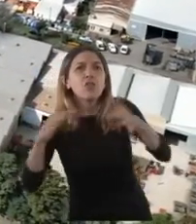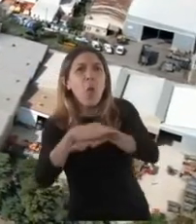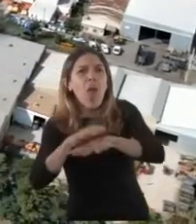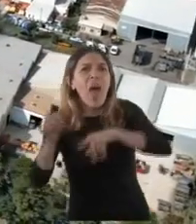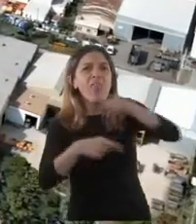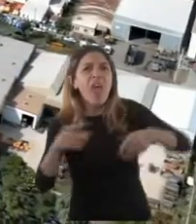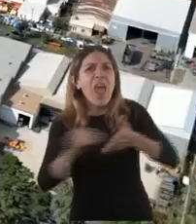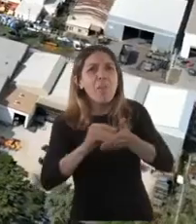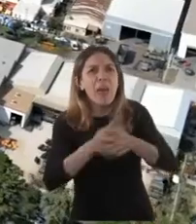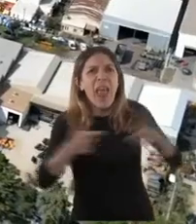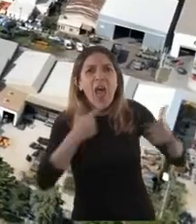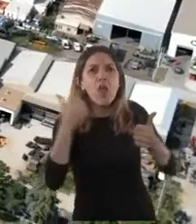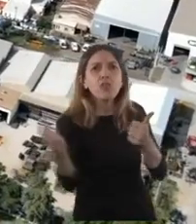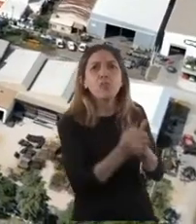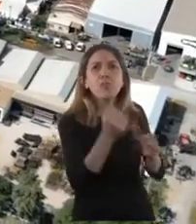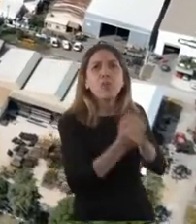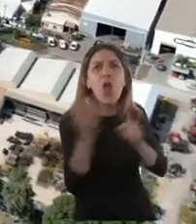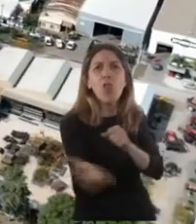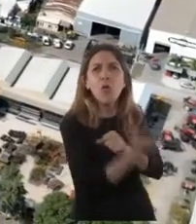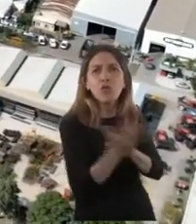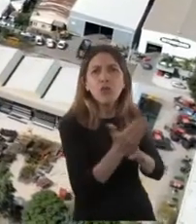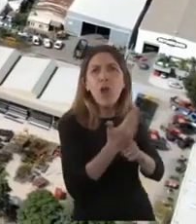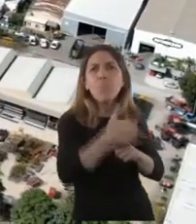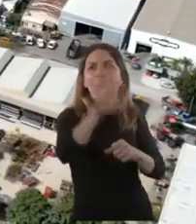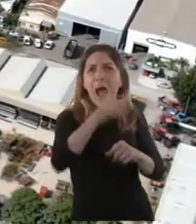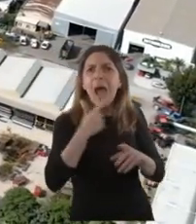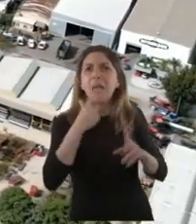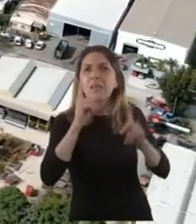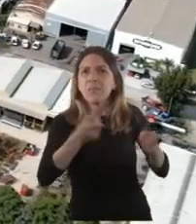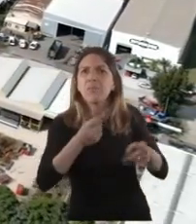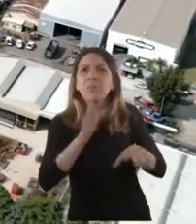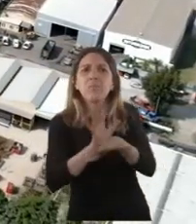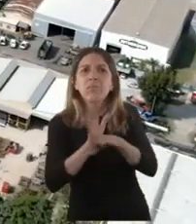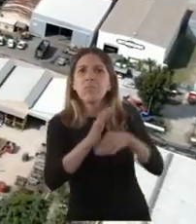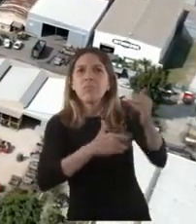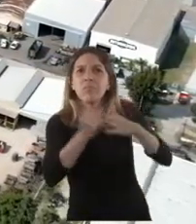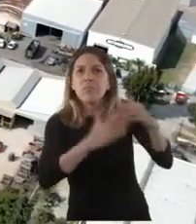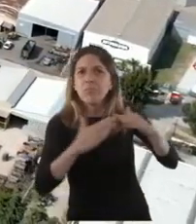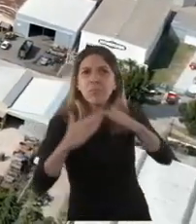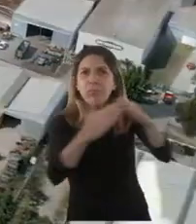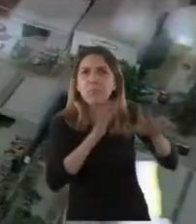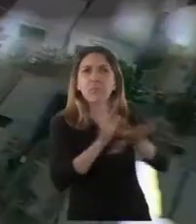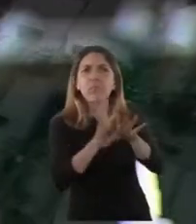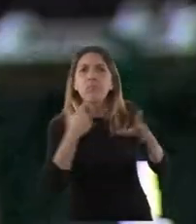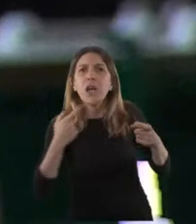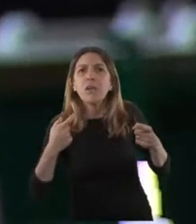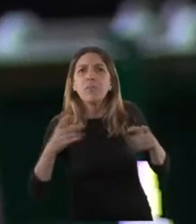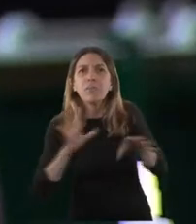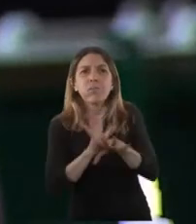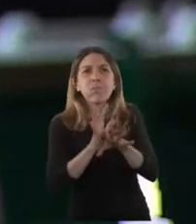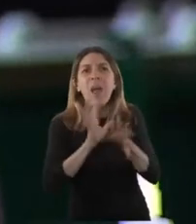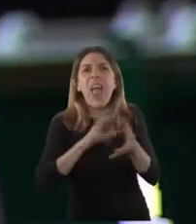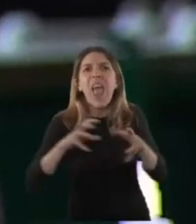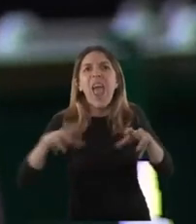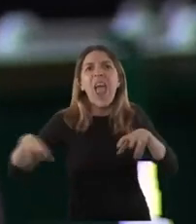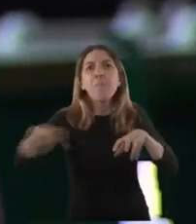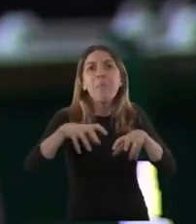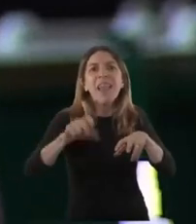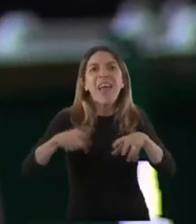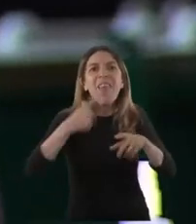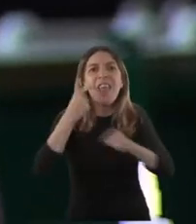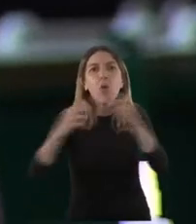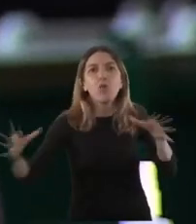productivo, dotarla de productividad, de mejores obras de infraestructura, de asociatividad entre las empresas